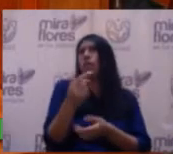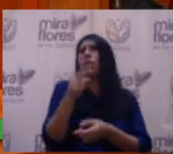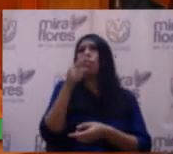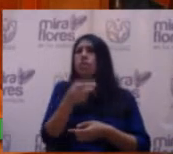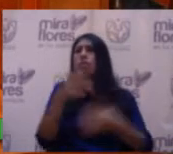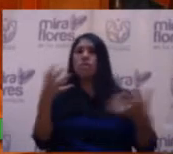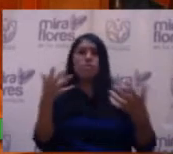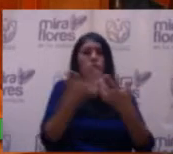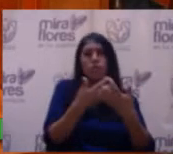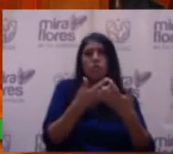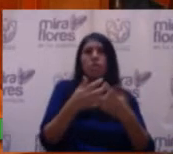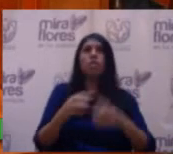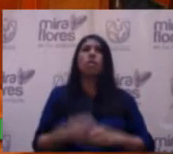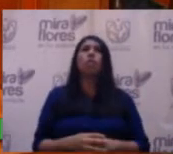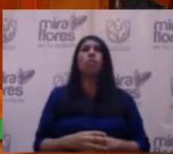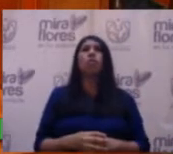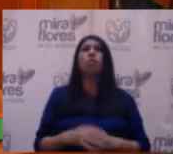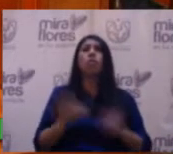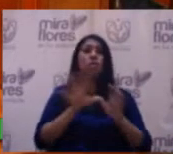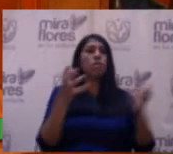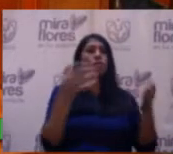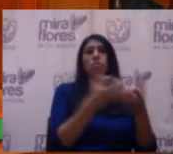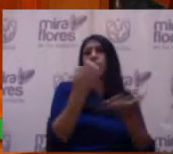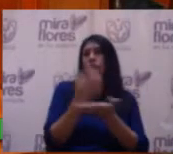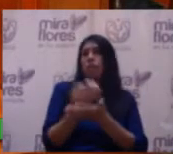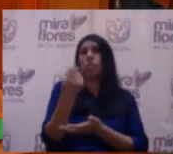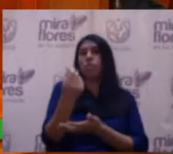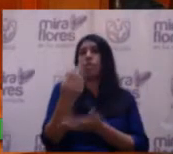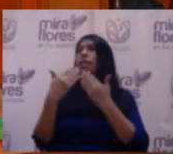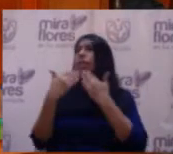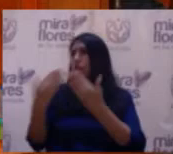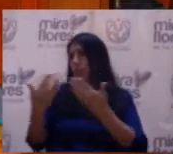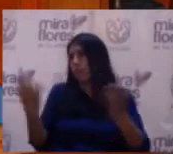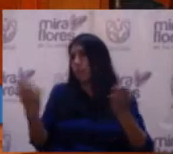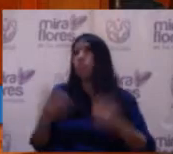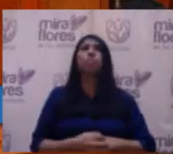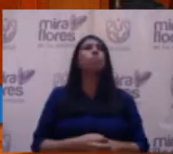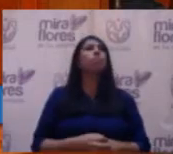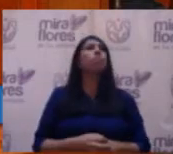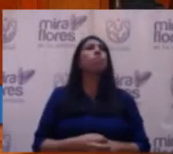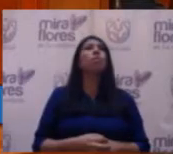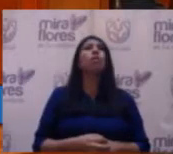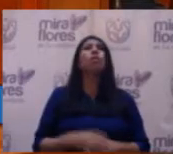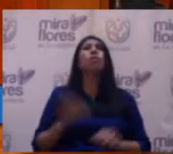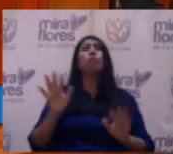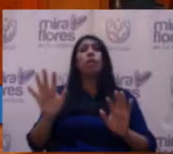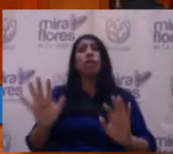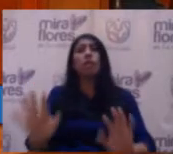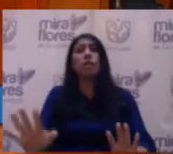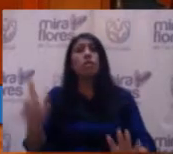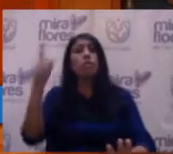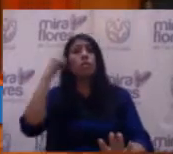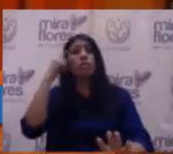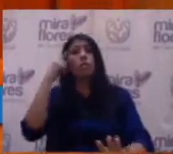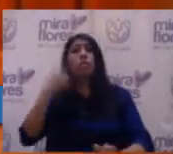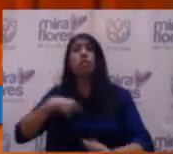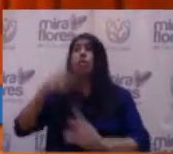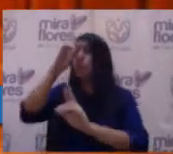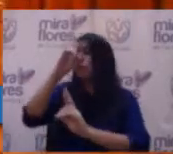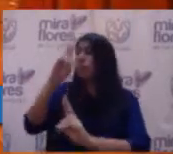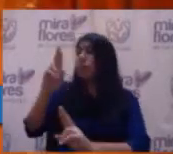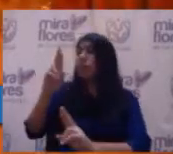con la Comisión de Economía. Gracias. Bien, ese es su parecer, yo lo respeto.